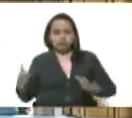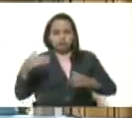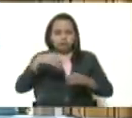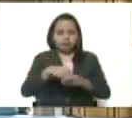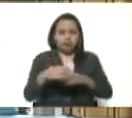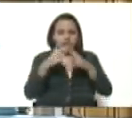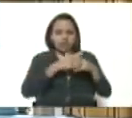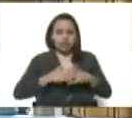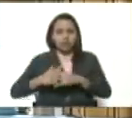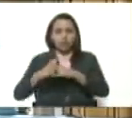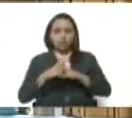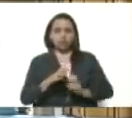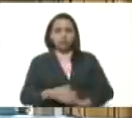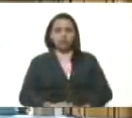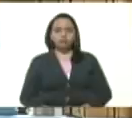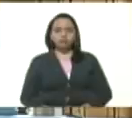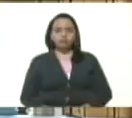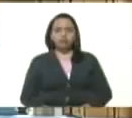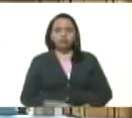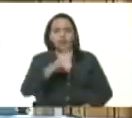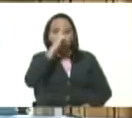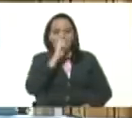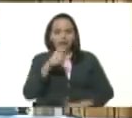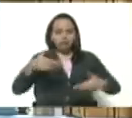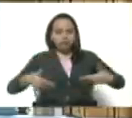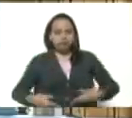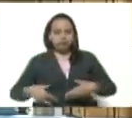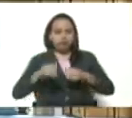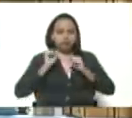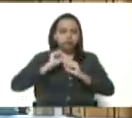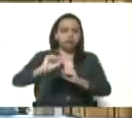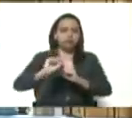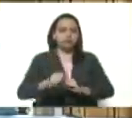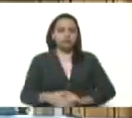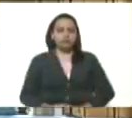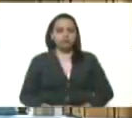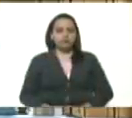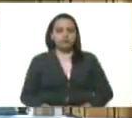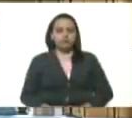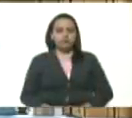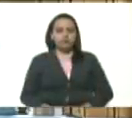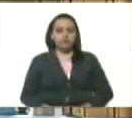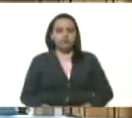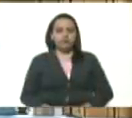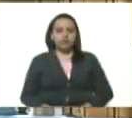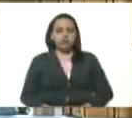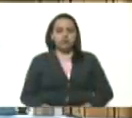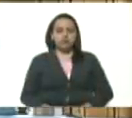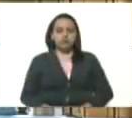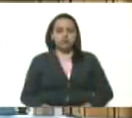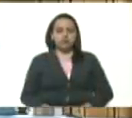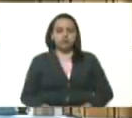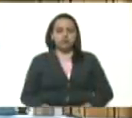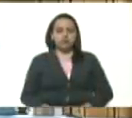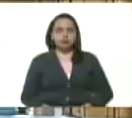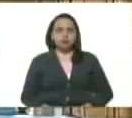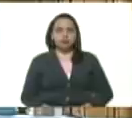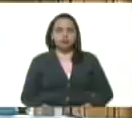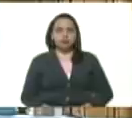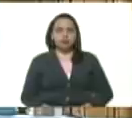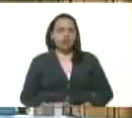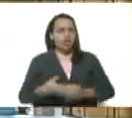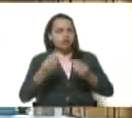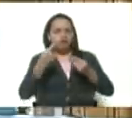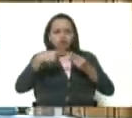gringa. Años de resistencia de Carlos Fonseca Amador y de